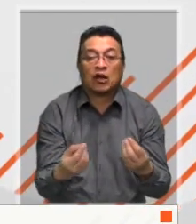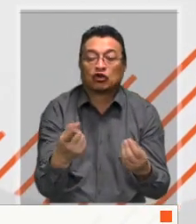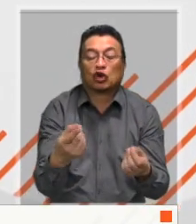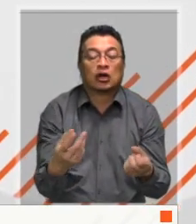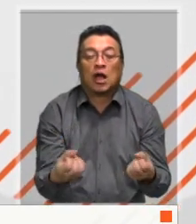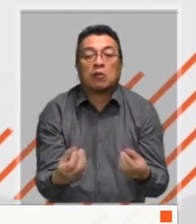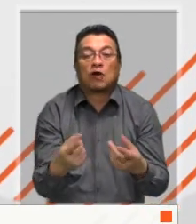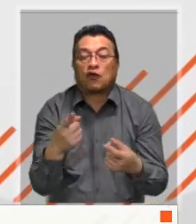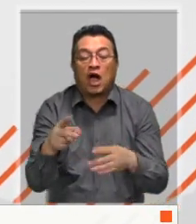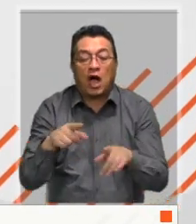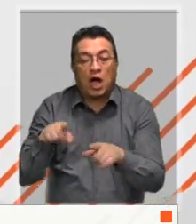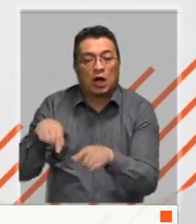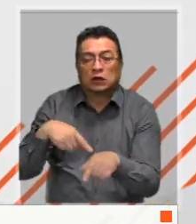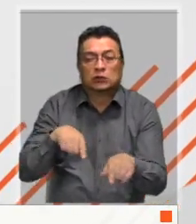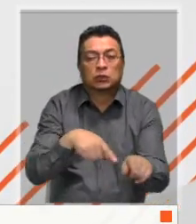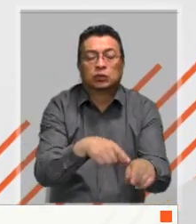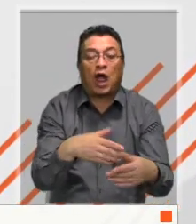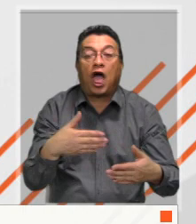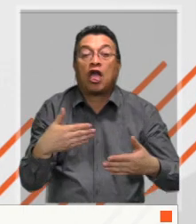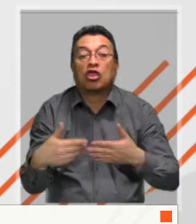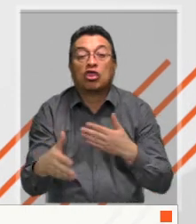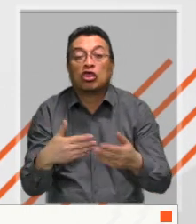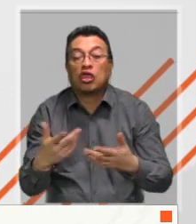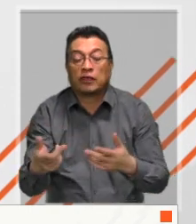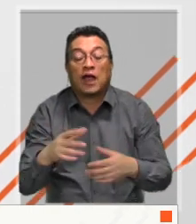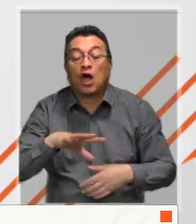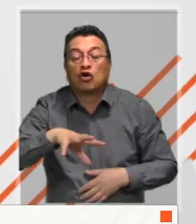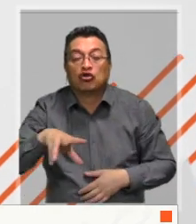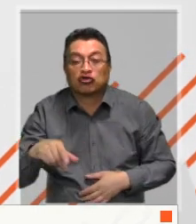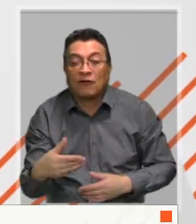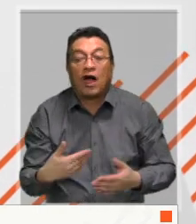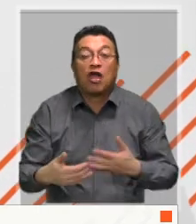originó esta persecución, dónde estaba robando este